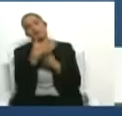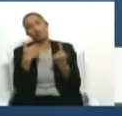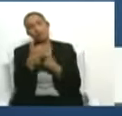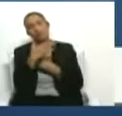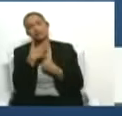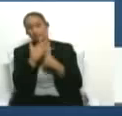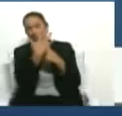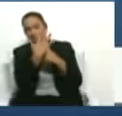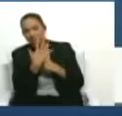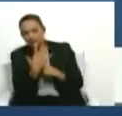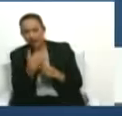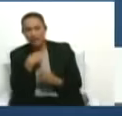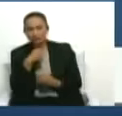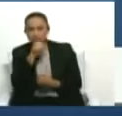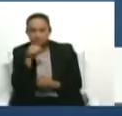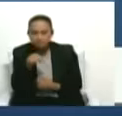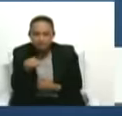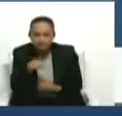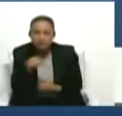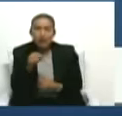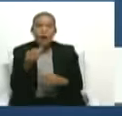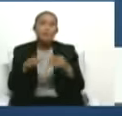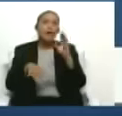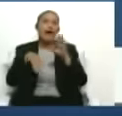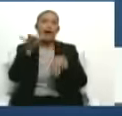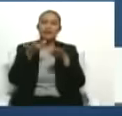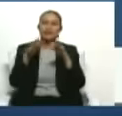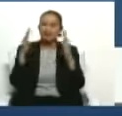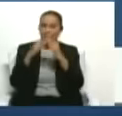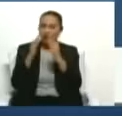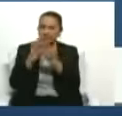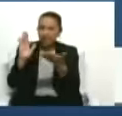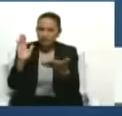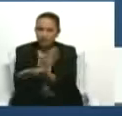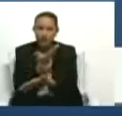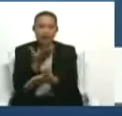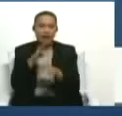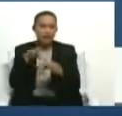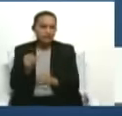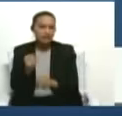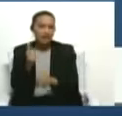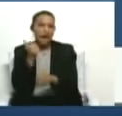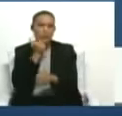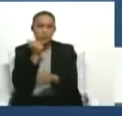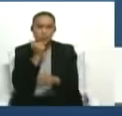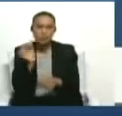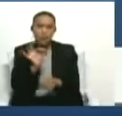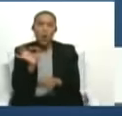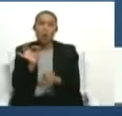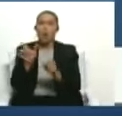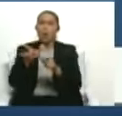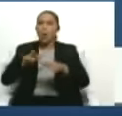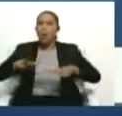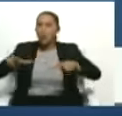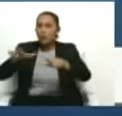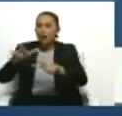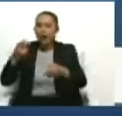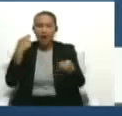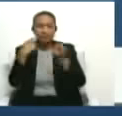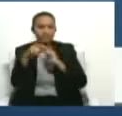propia propiedad, de su propia bien, su hogar, su casa, su local. Quiero destacar que hemos